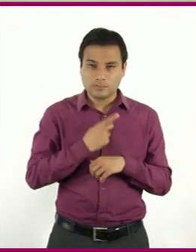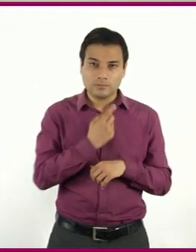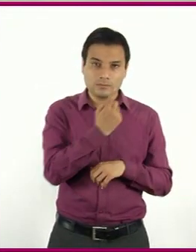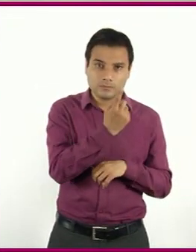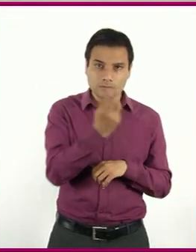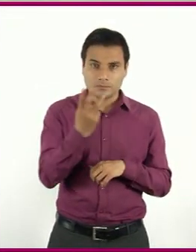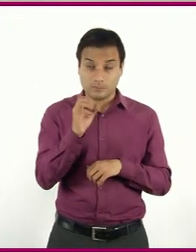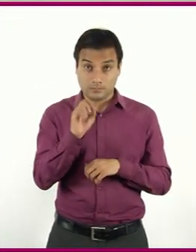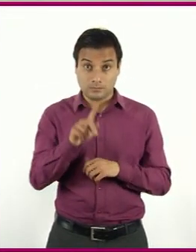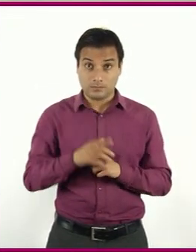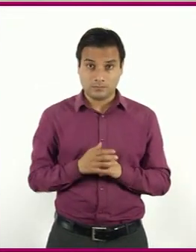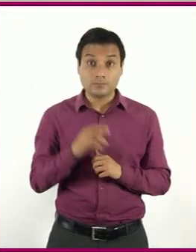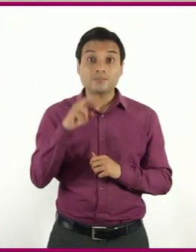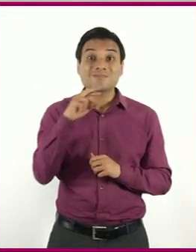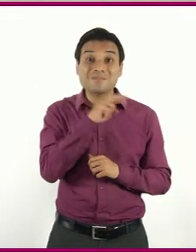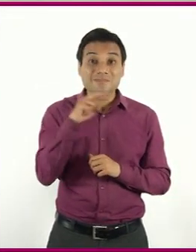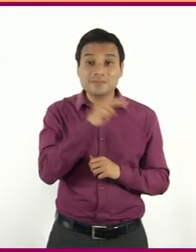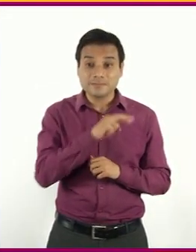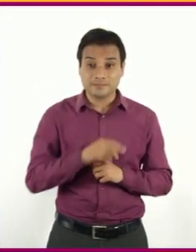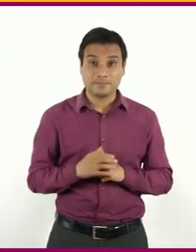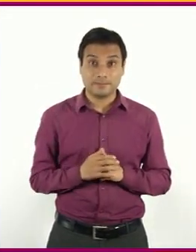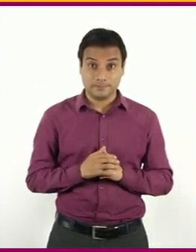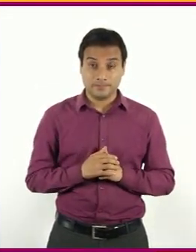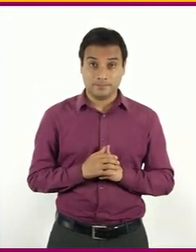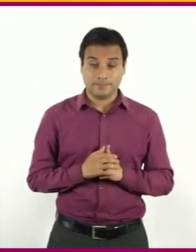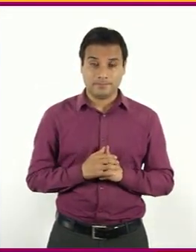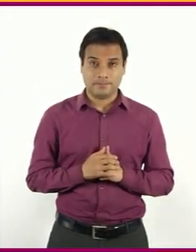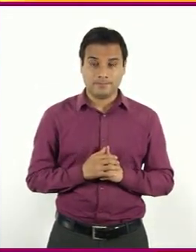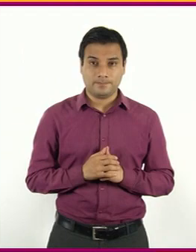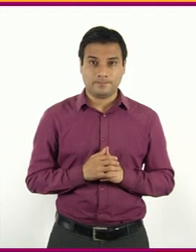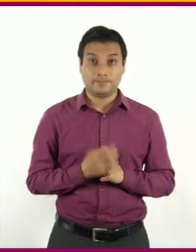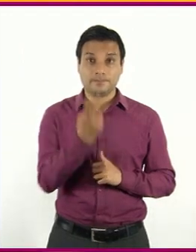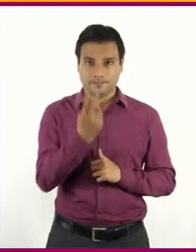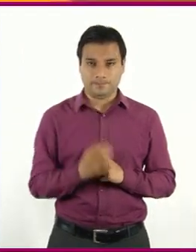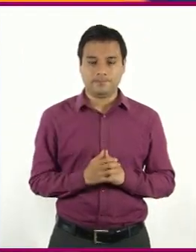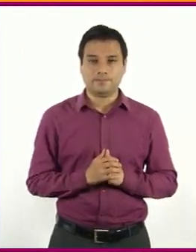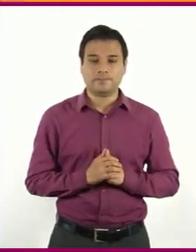tres. Lo más rápido posible. ¿Bien? Dos.